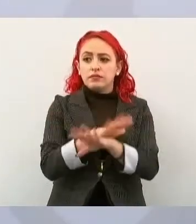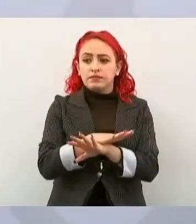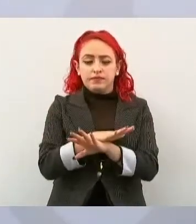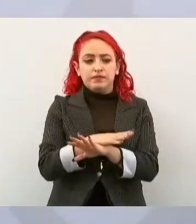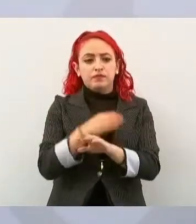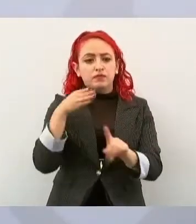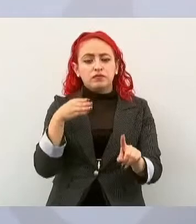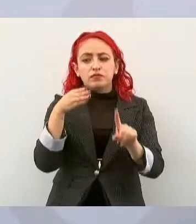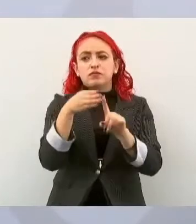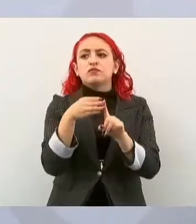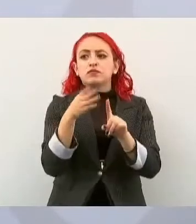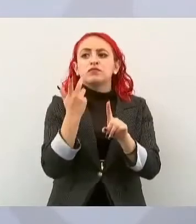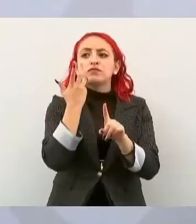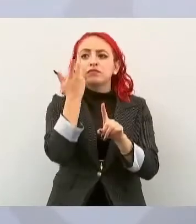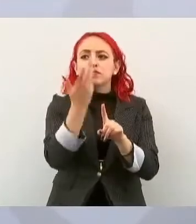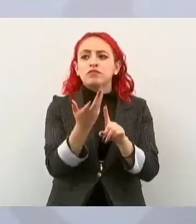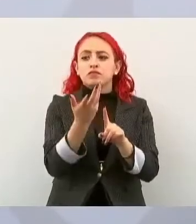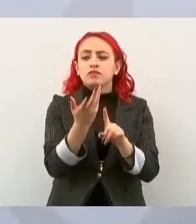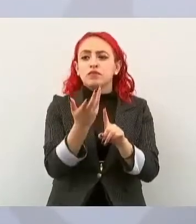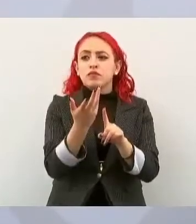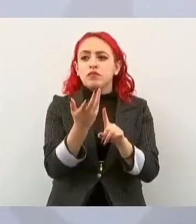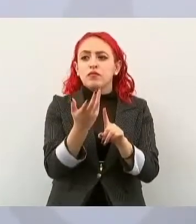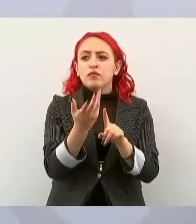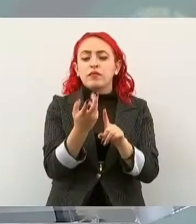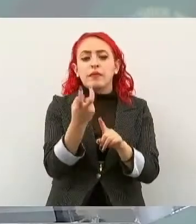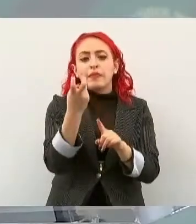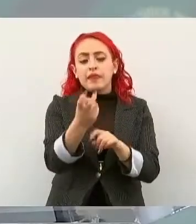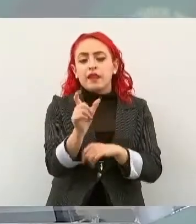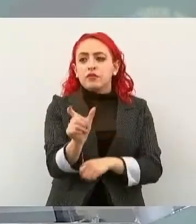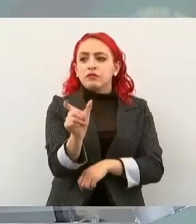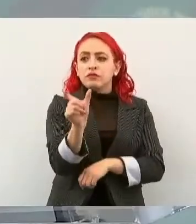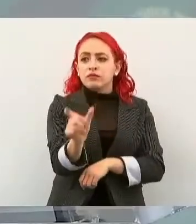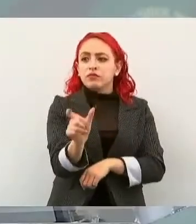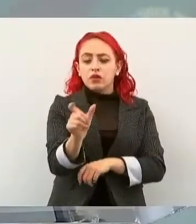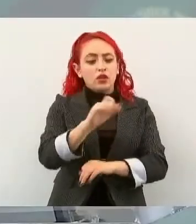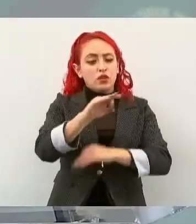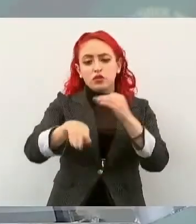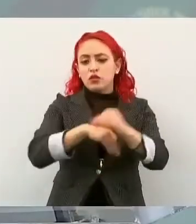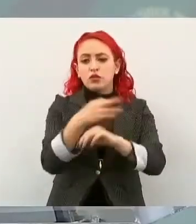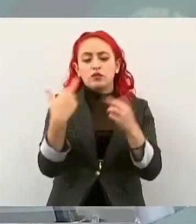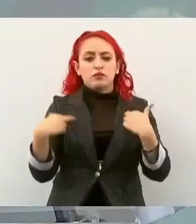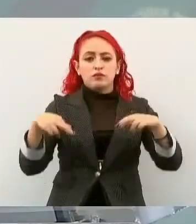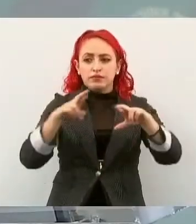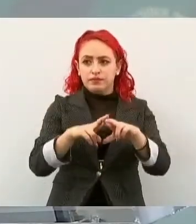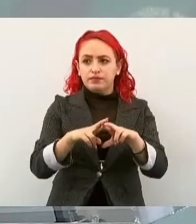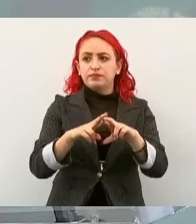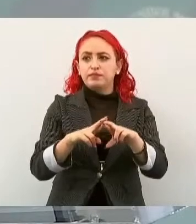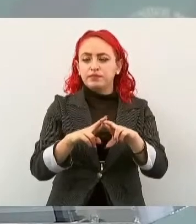el propósito es que con estas tarjetas todos los maestros